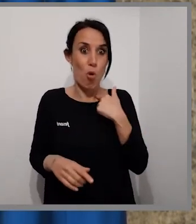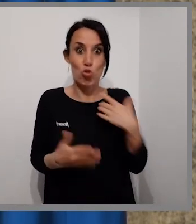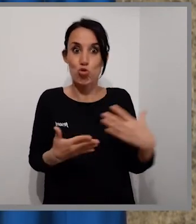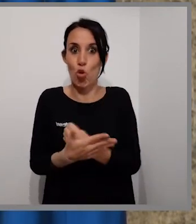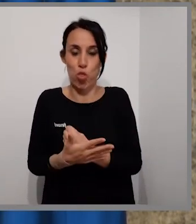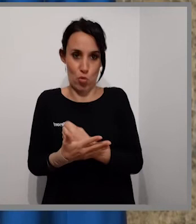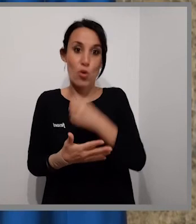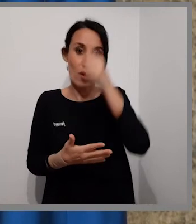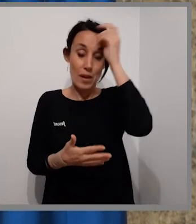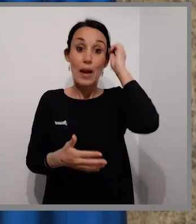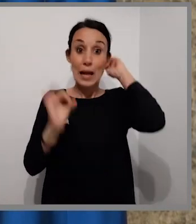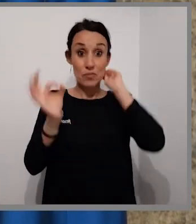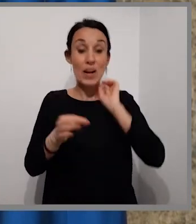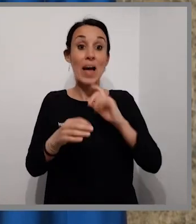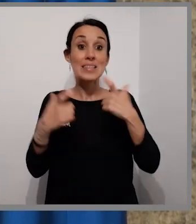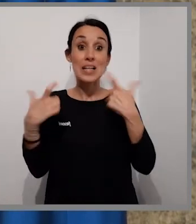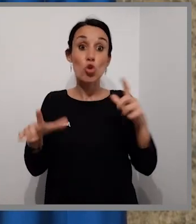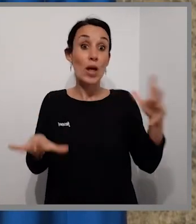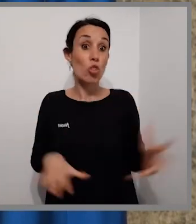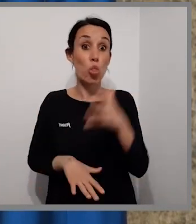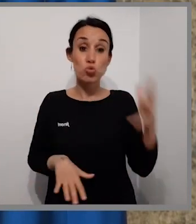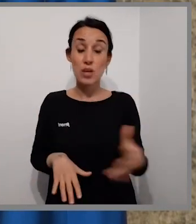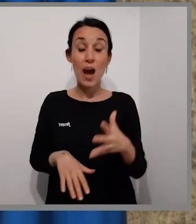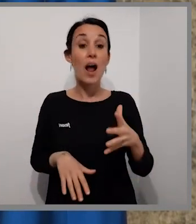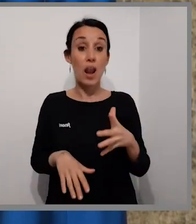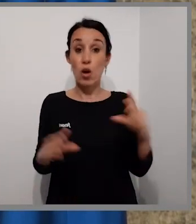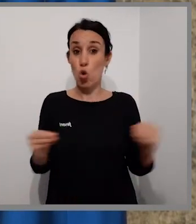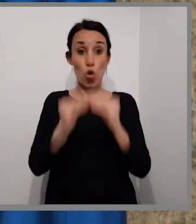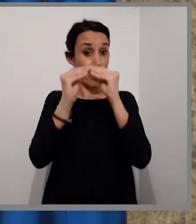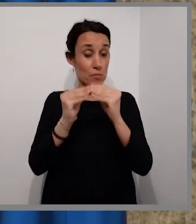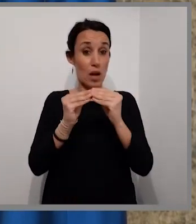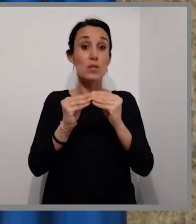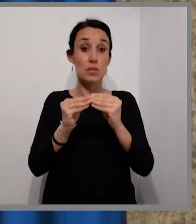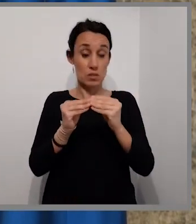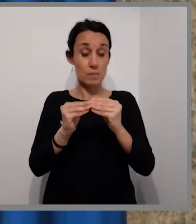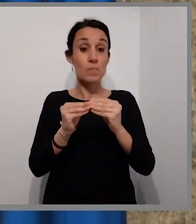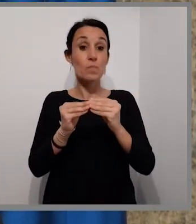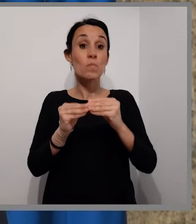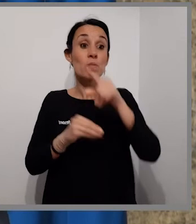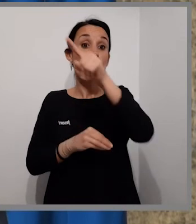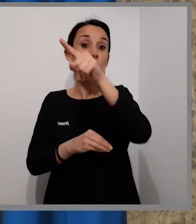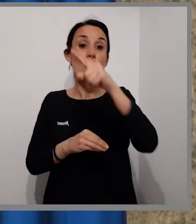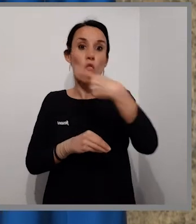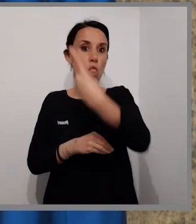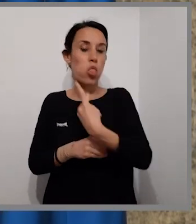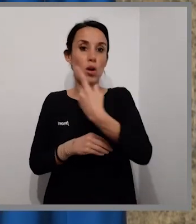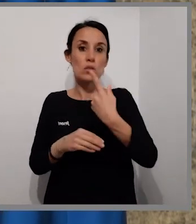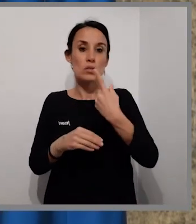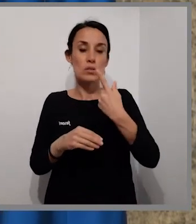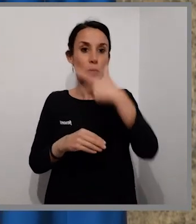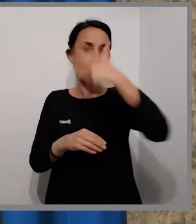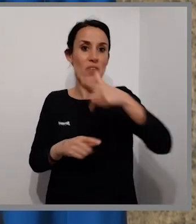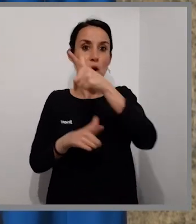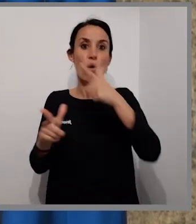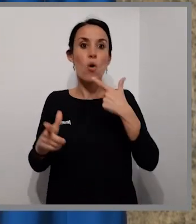todo. Porque es cierto que hay sectores industriales, y en eso coincidíamos el Lehendakari Urkullu y yo, que hay sectores industriales que